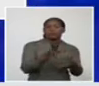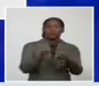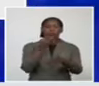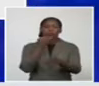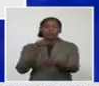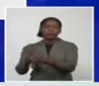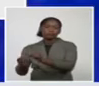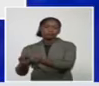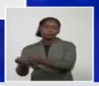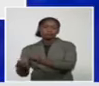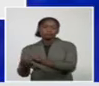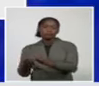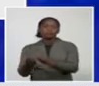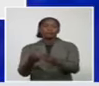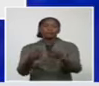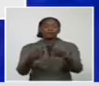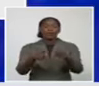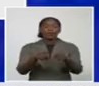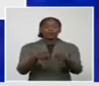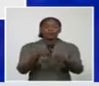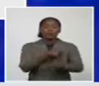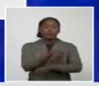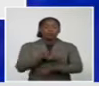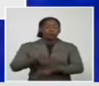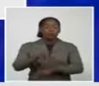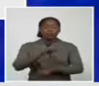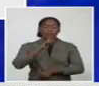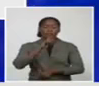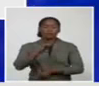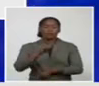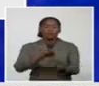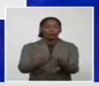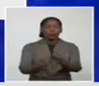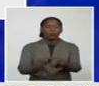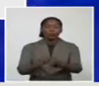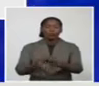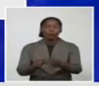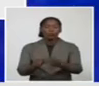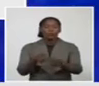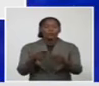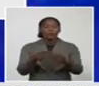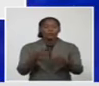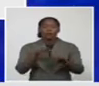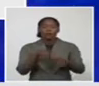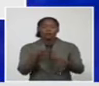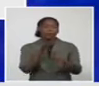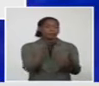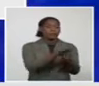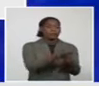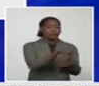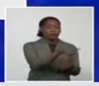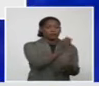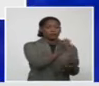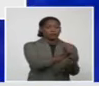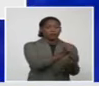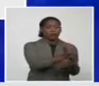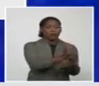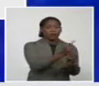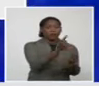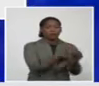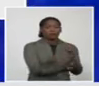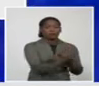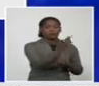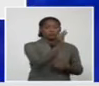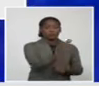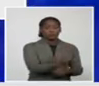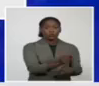cerrarlo y adoptar las medidas. Pero muchas veces comienza por un centro de trabajo o por un centro determinado